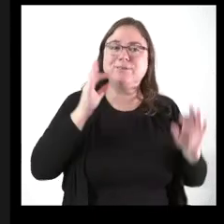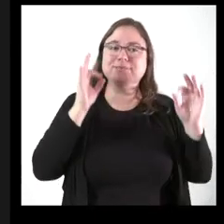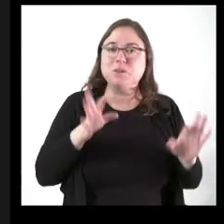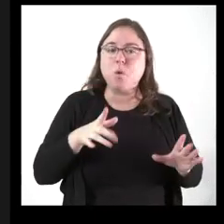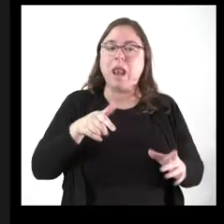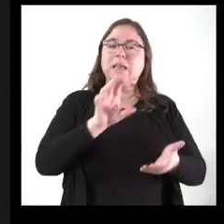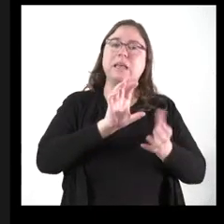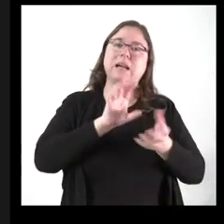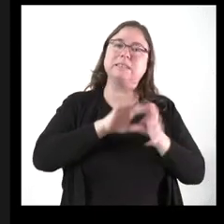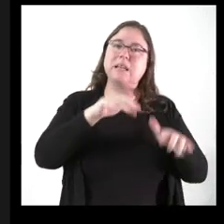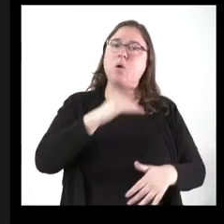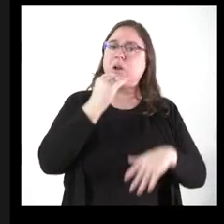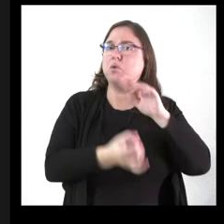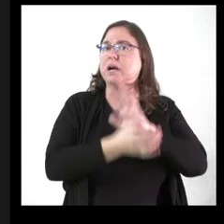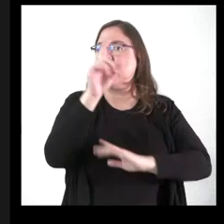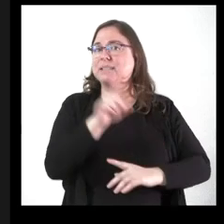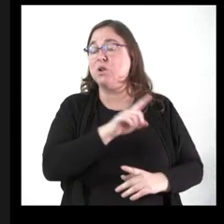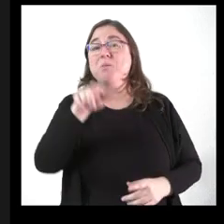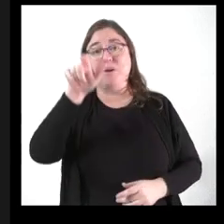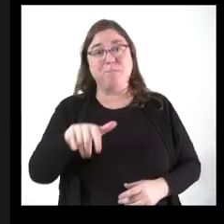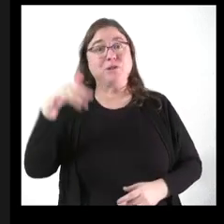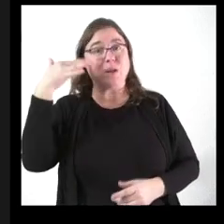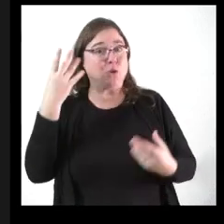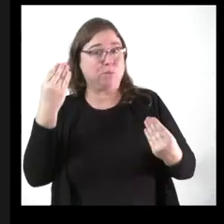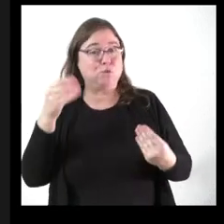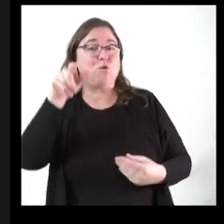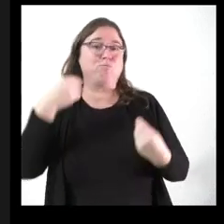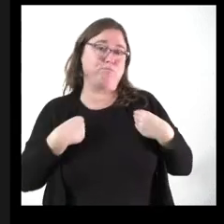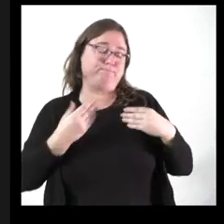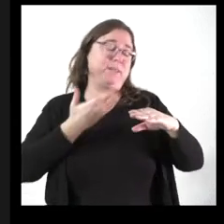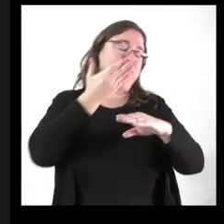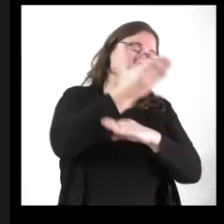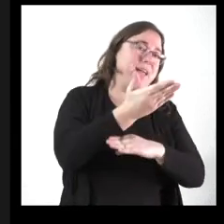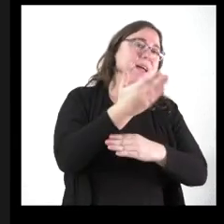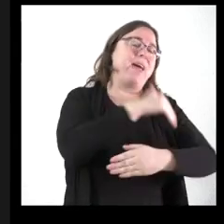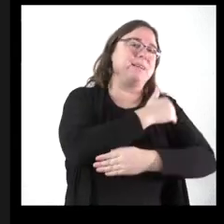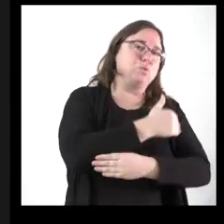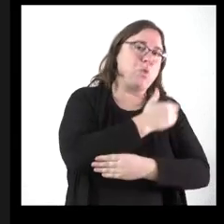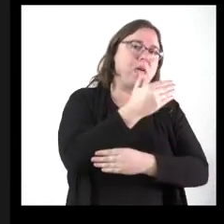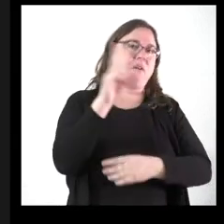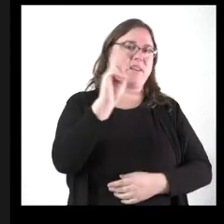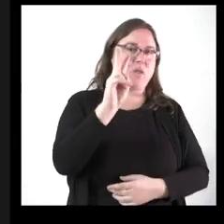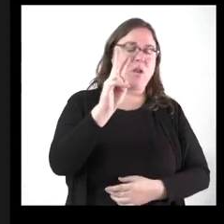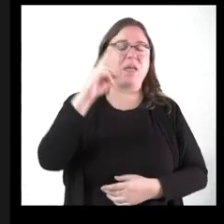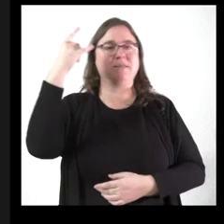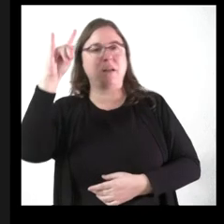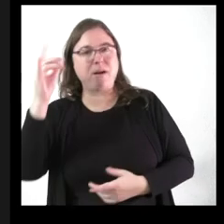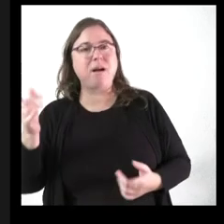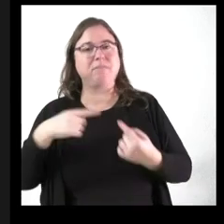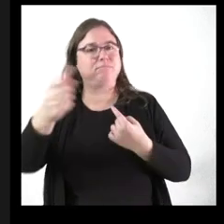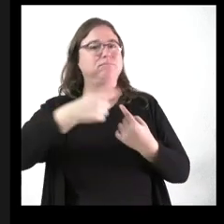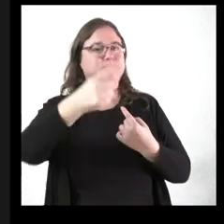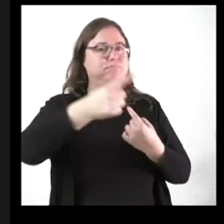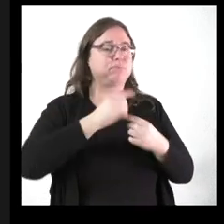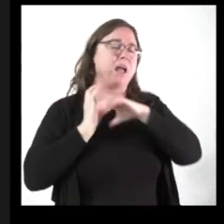o en las líneas por ejemplo también que mucha gente de valencia en Salamanca el león hay mucho movimiento entre